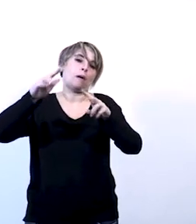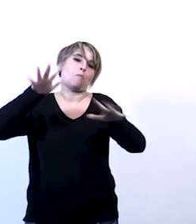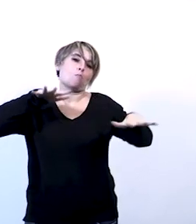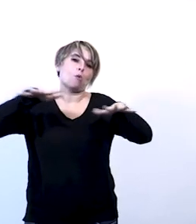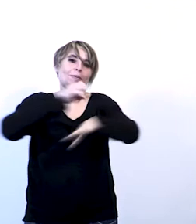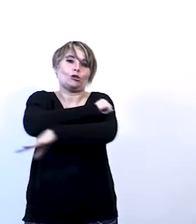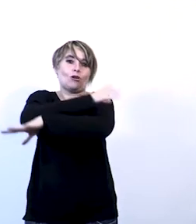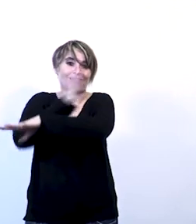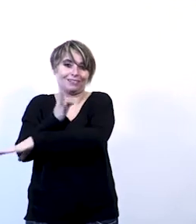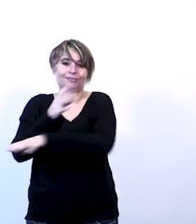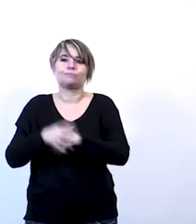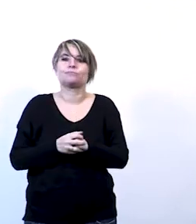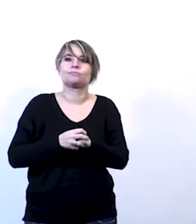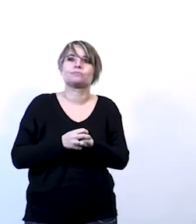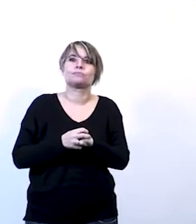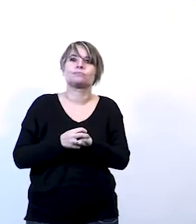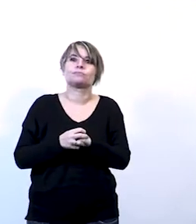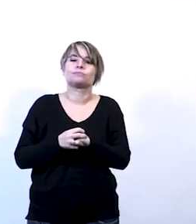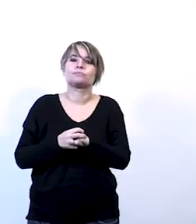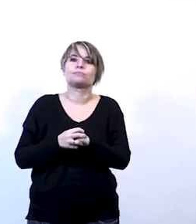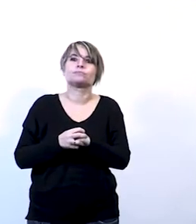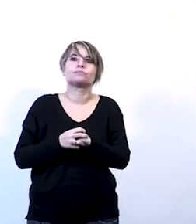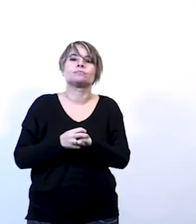una cosa. Otra cosa es que